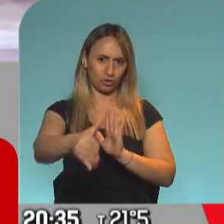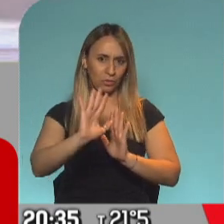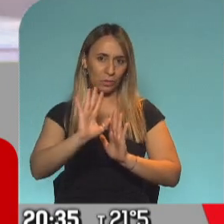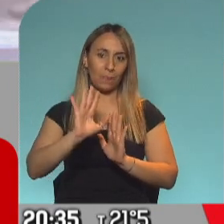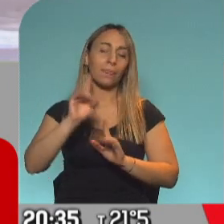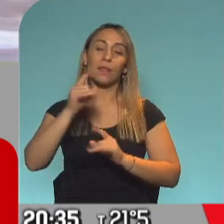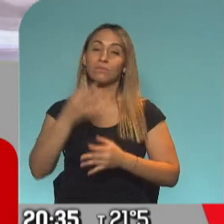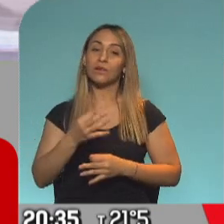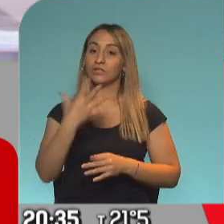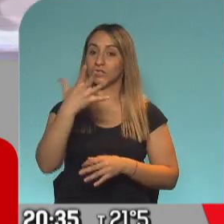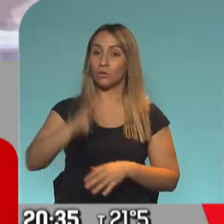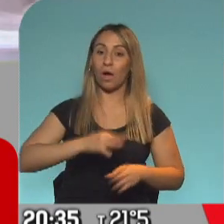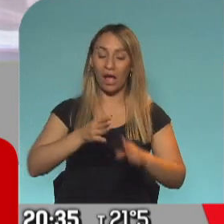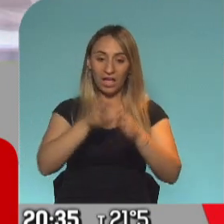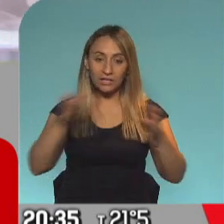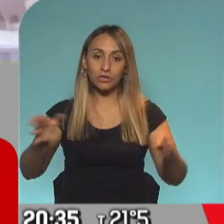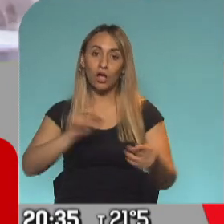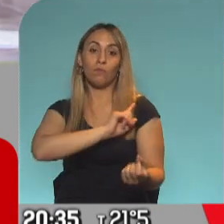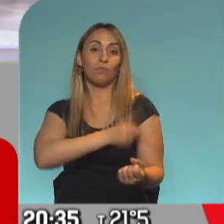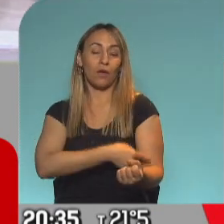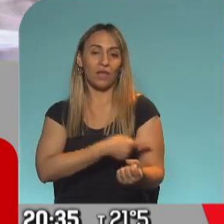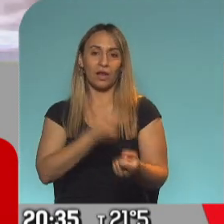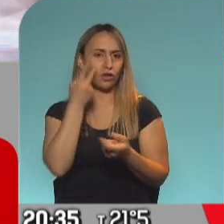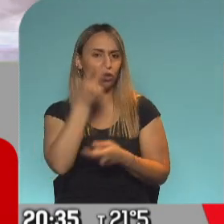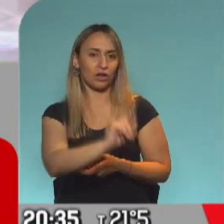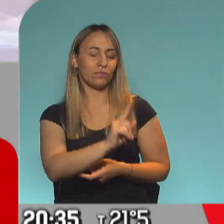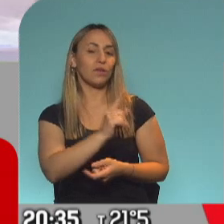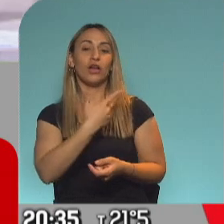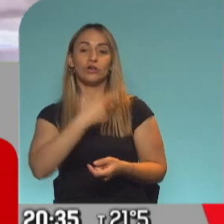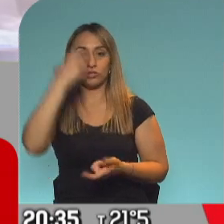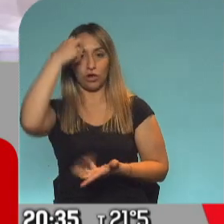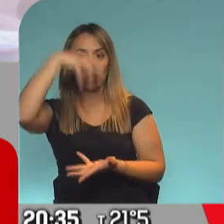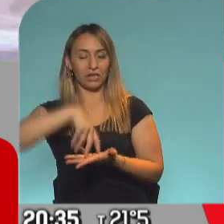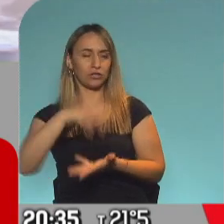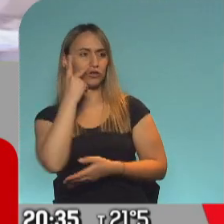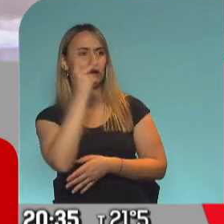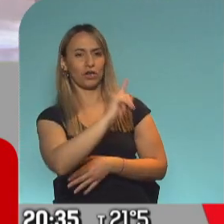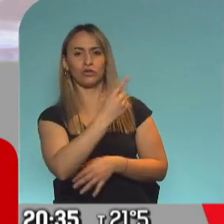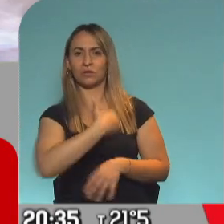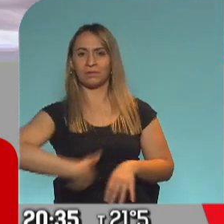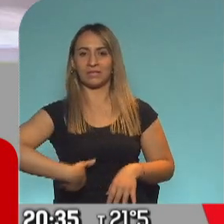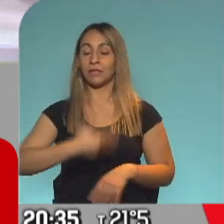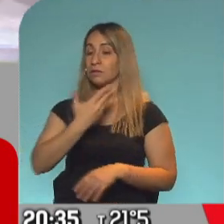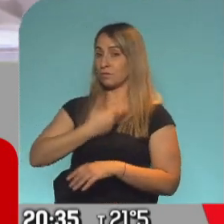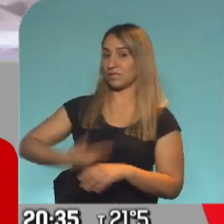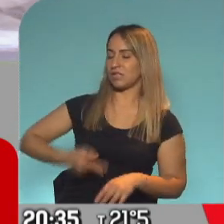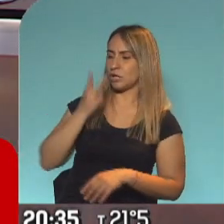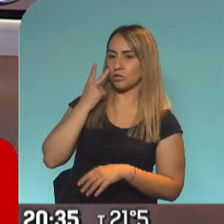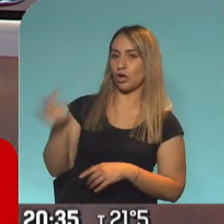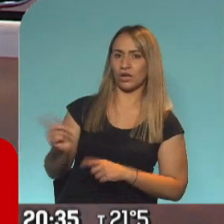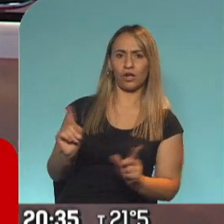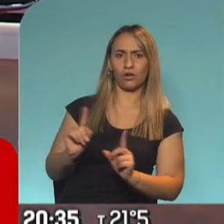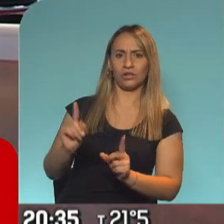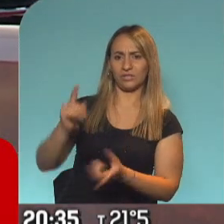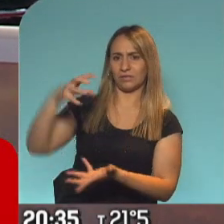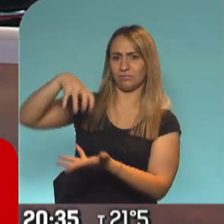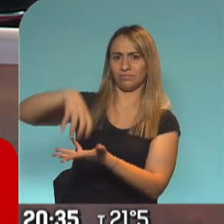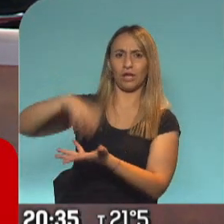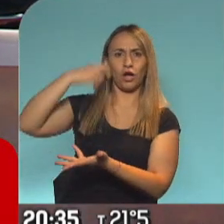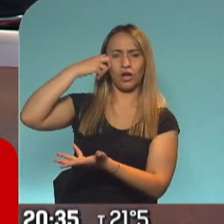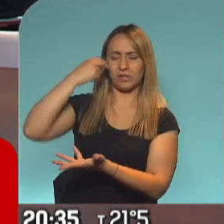de los poderes del Estado se reconoce. Es decir, el Congreso no reconoce al Poder Ejecutivo, al presidente, el presidente no reconoce a esa